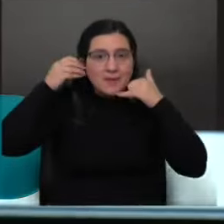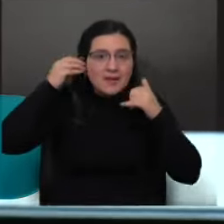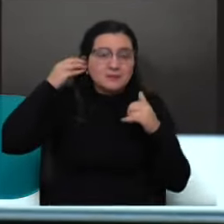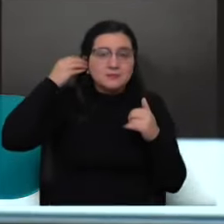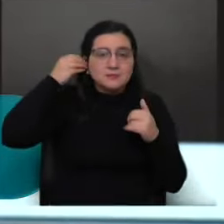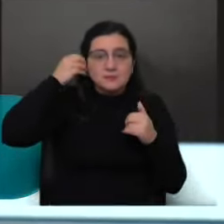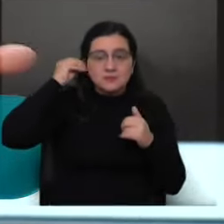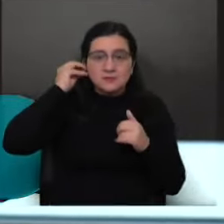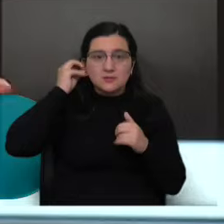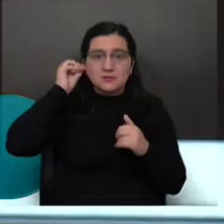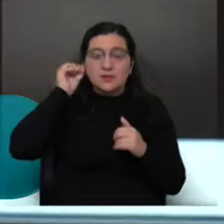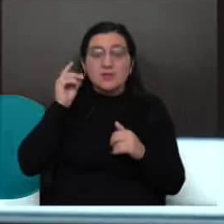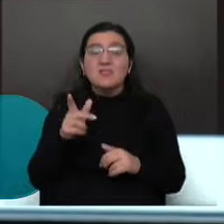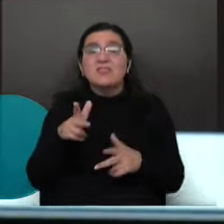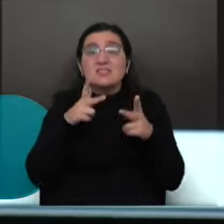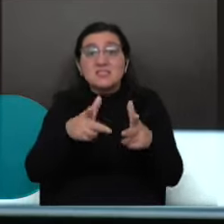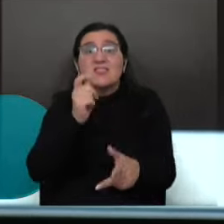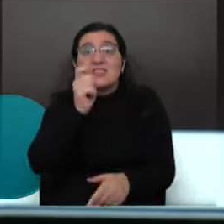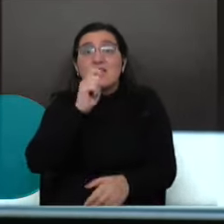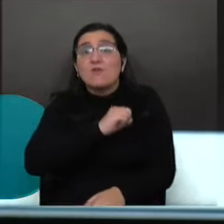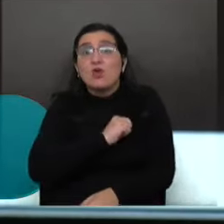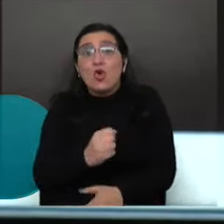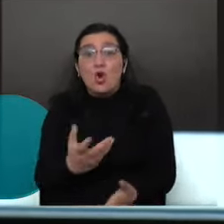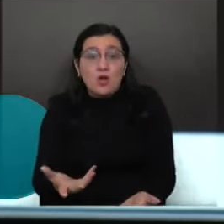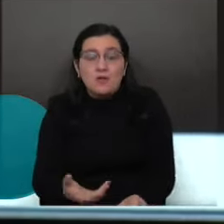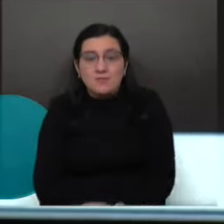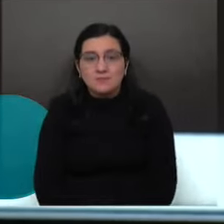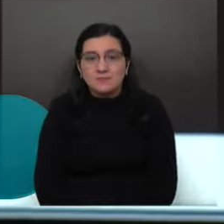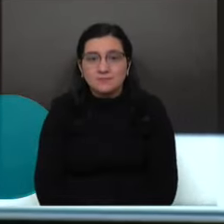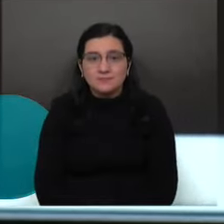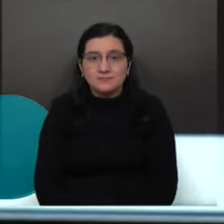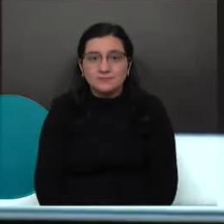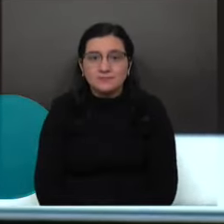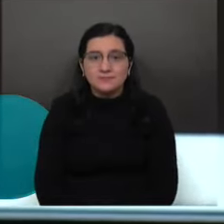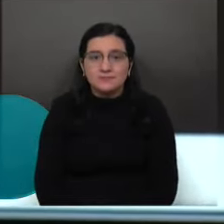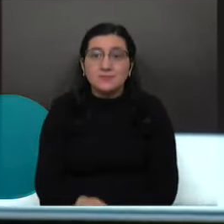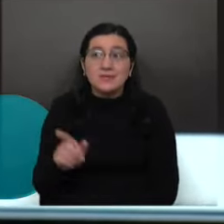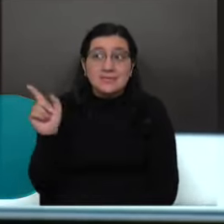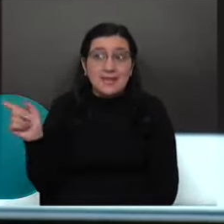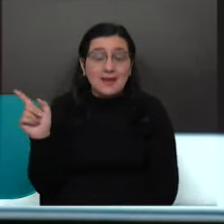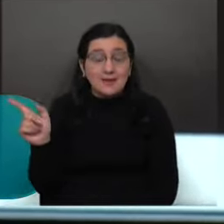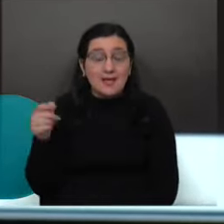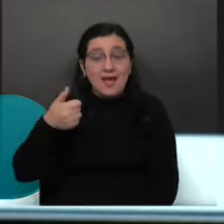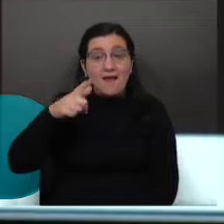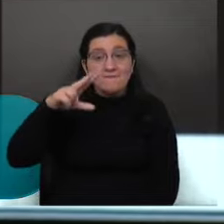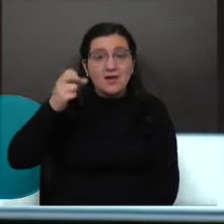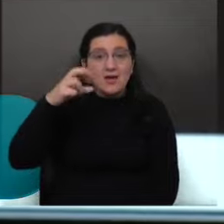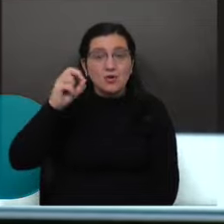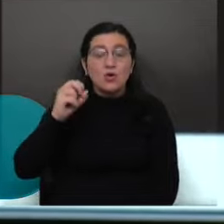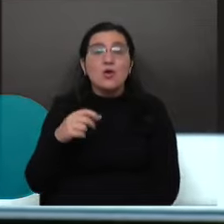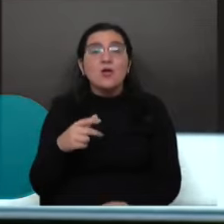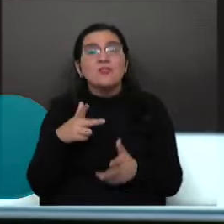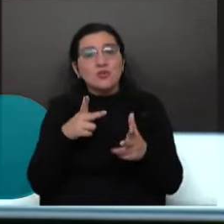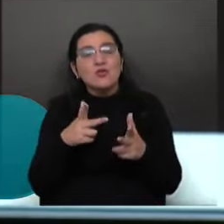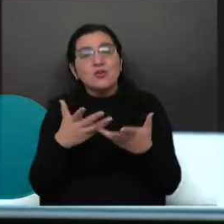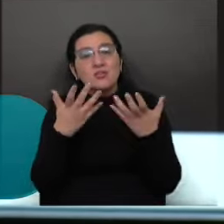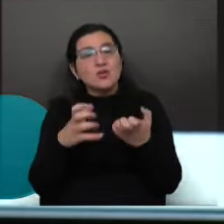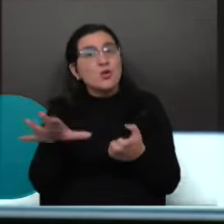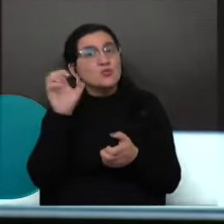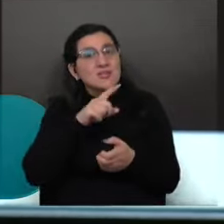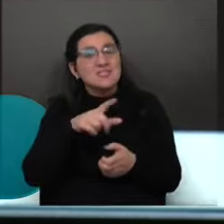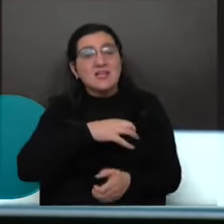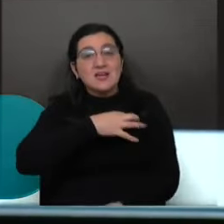Palermo y decís de Quién fue el gol cu te dan el aire y muy guacho me dice Bueno Quiero escuchar ese relato de gol